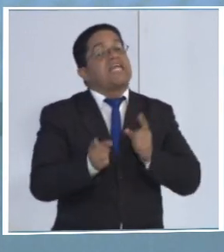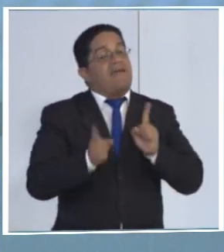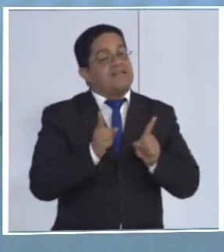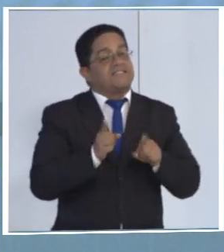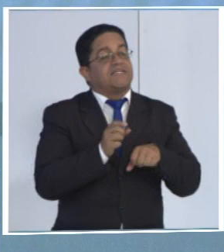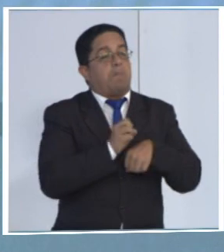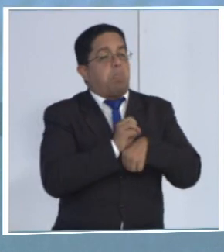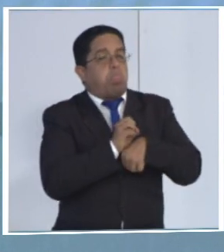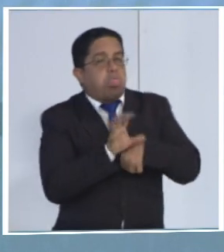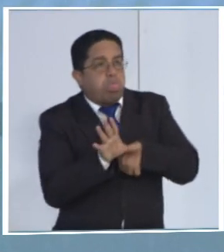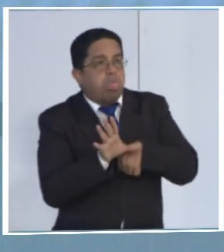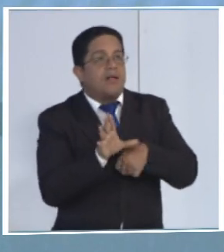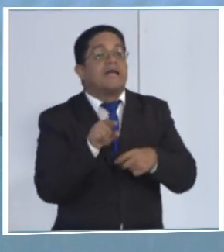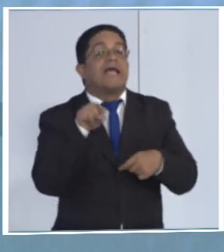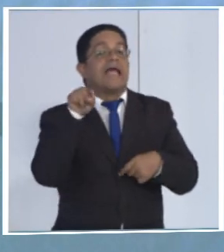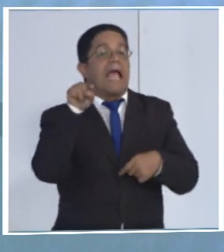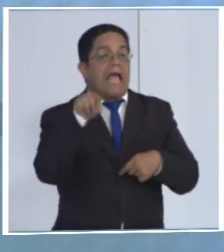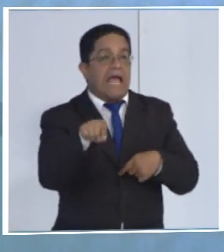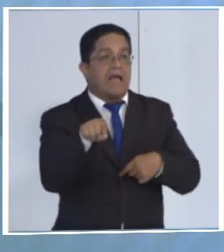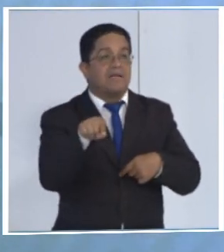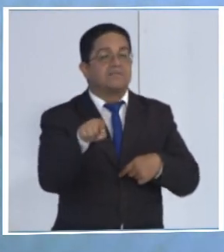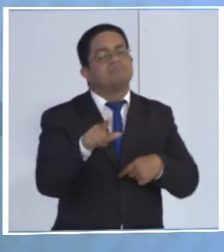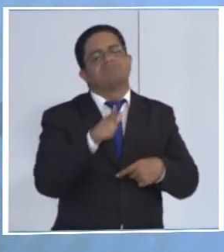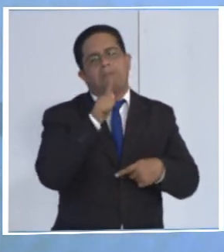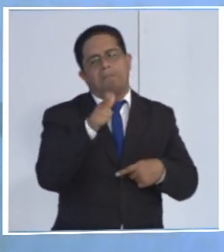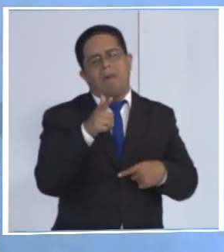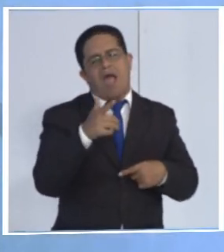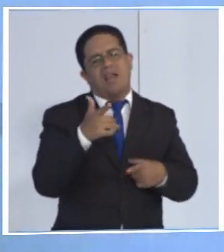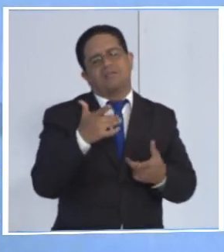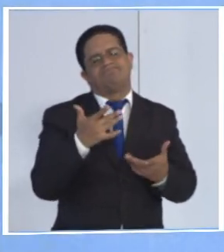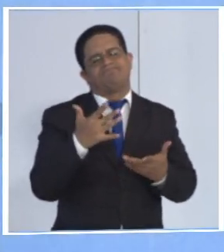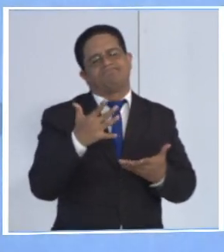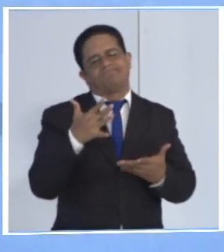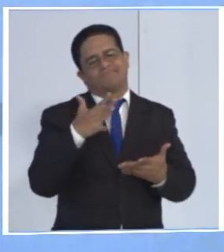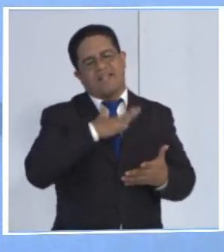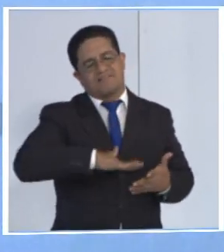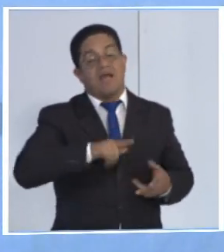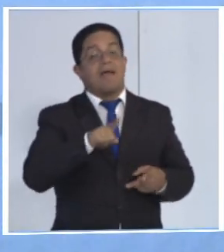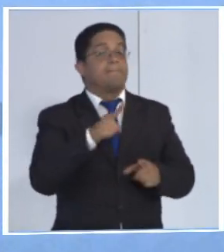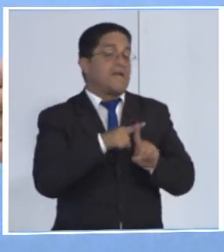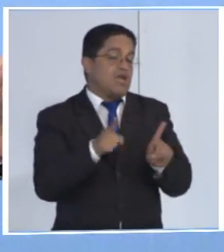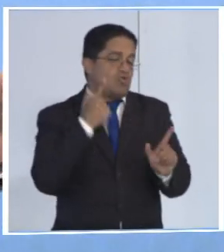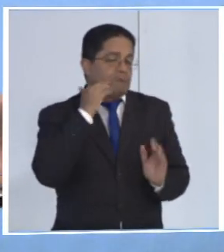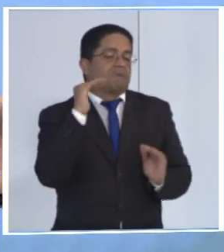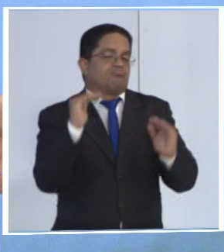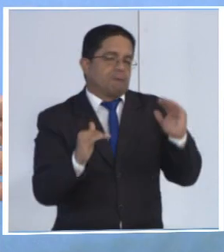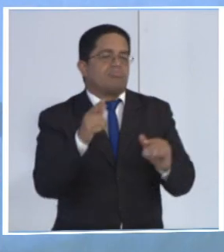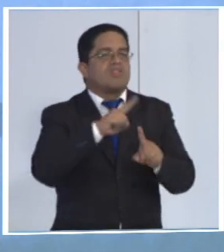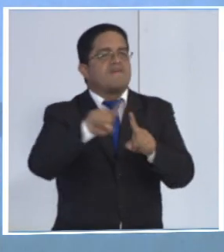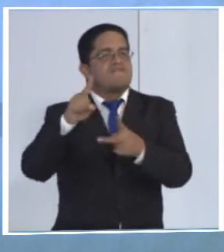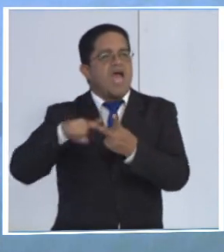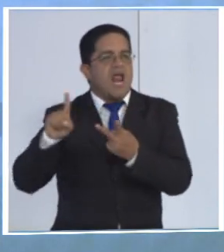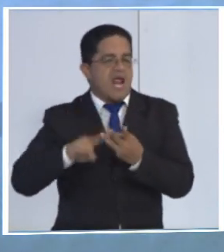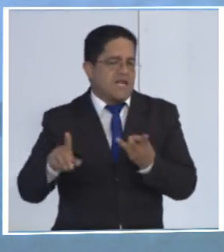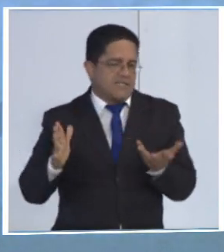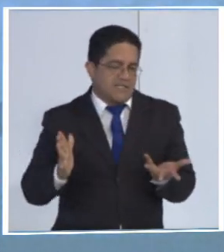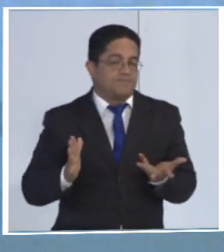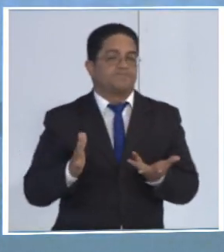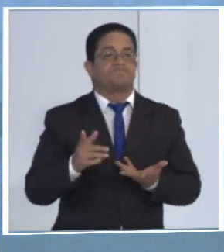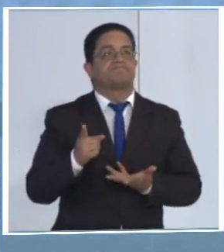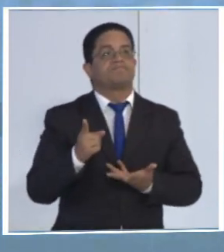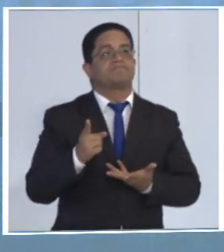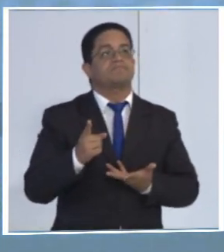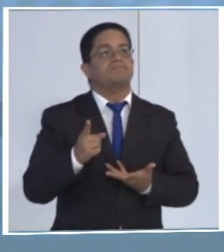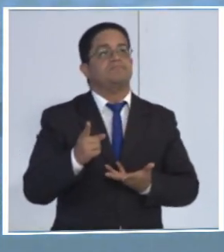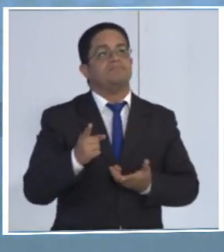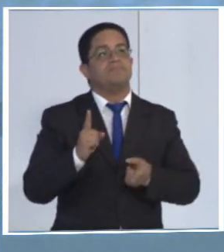Esa es su malestar más frecuente, pero esto puede variar desde incomodarle mucho a tener